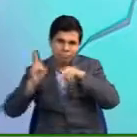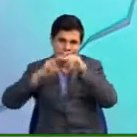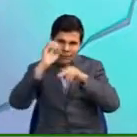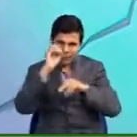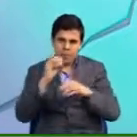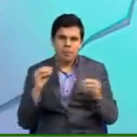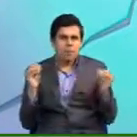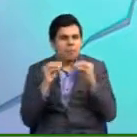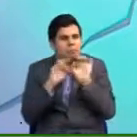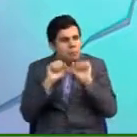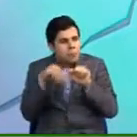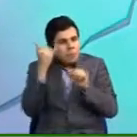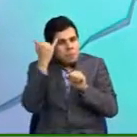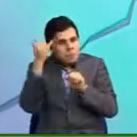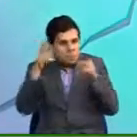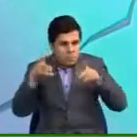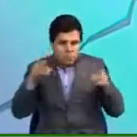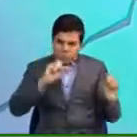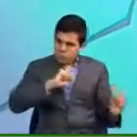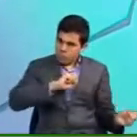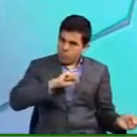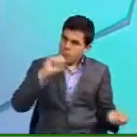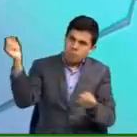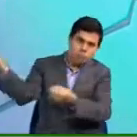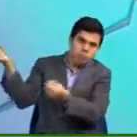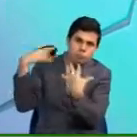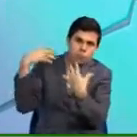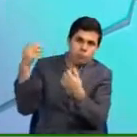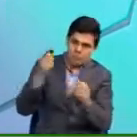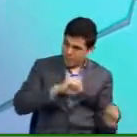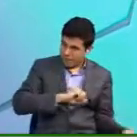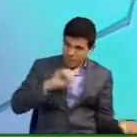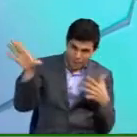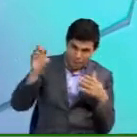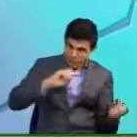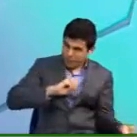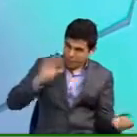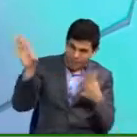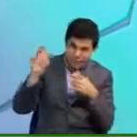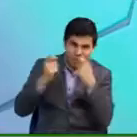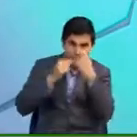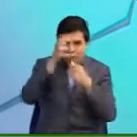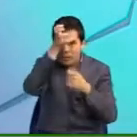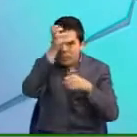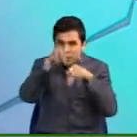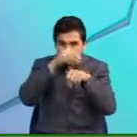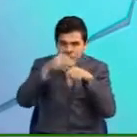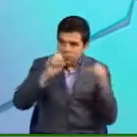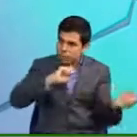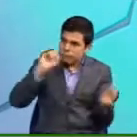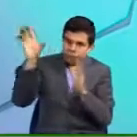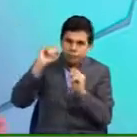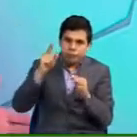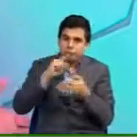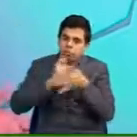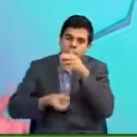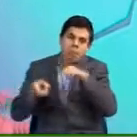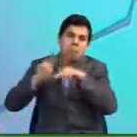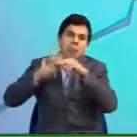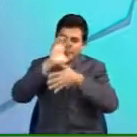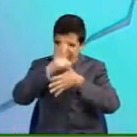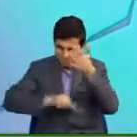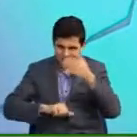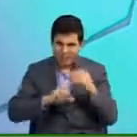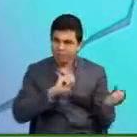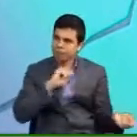fondear a los exportadores para que pudieran mantener las compras de carbón y en esa medida pudiéramos entonces garantizar que